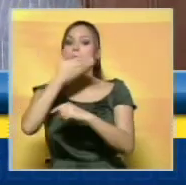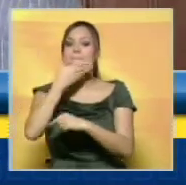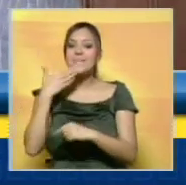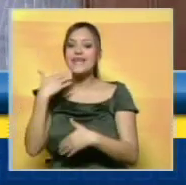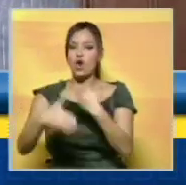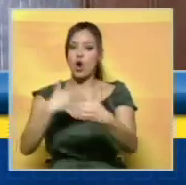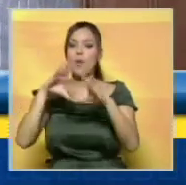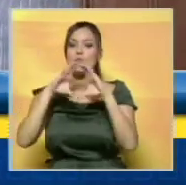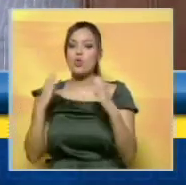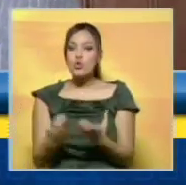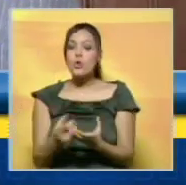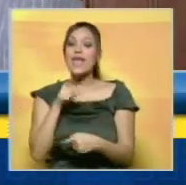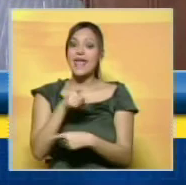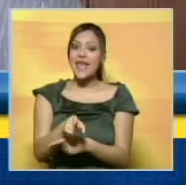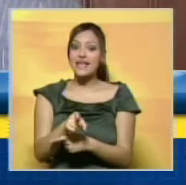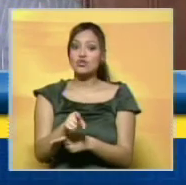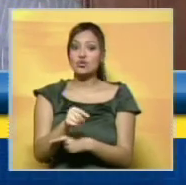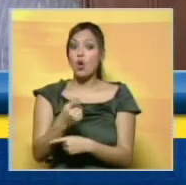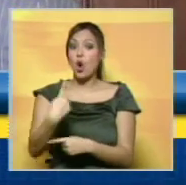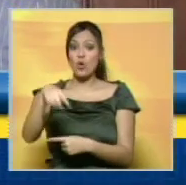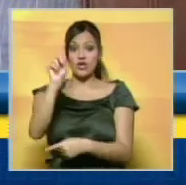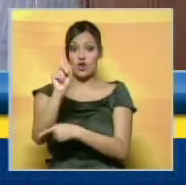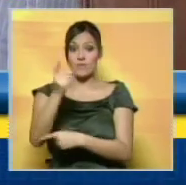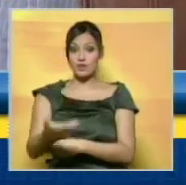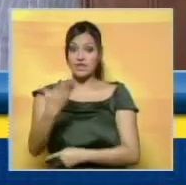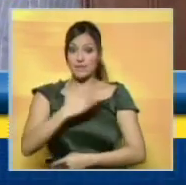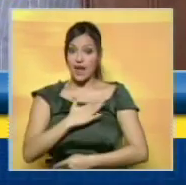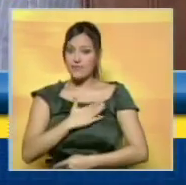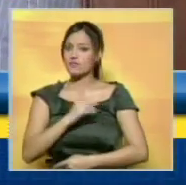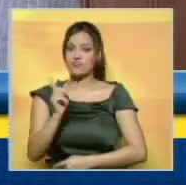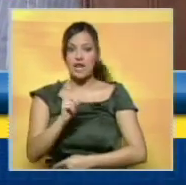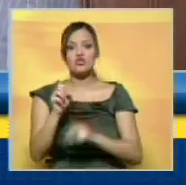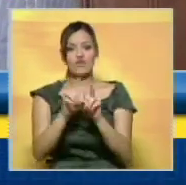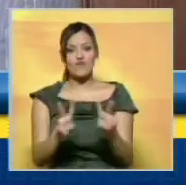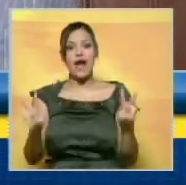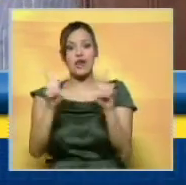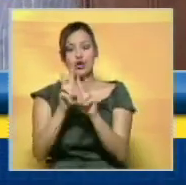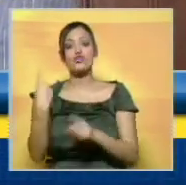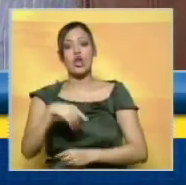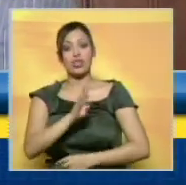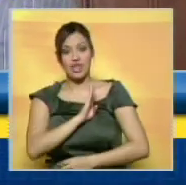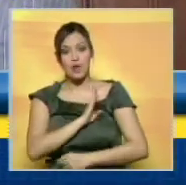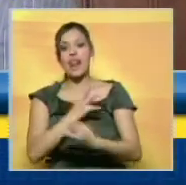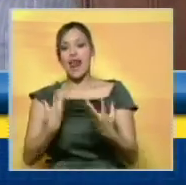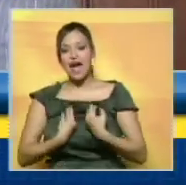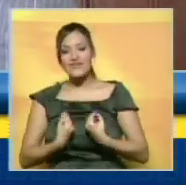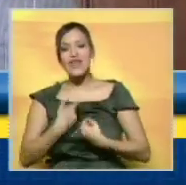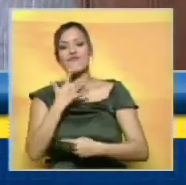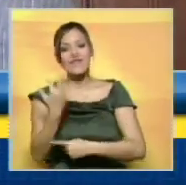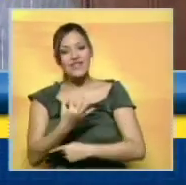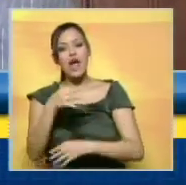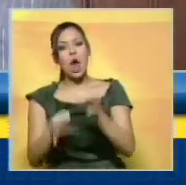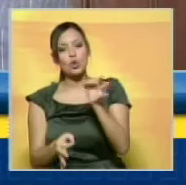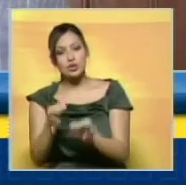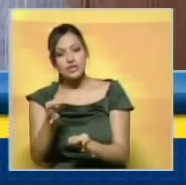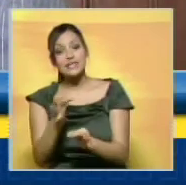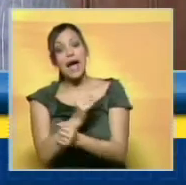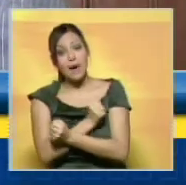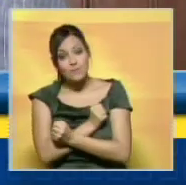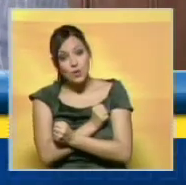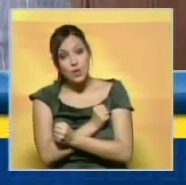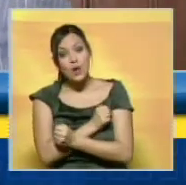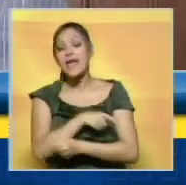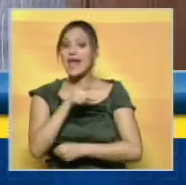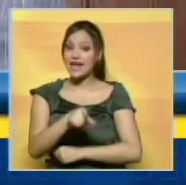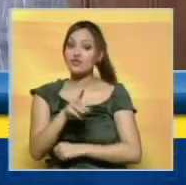mejor, pero eso no solo es válido para nosotros, ¿no? Esos valores que nosotros tenemos de la vida, de la verdad, de la justicia, del amor,